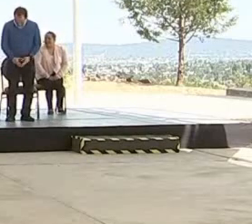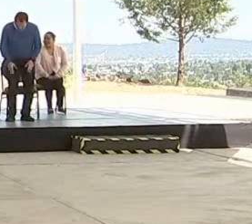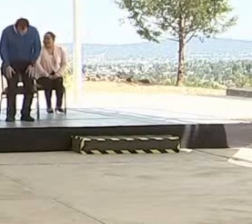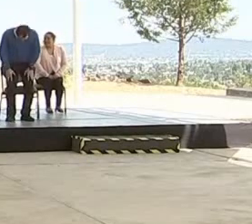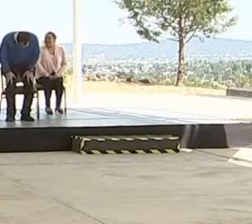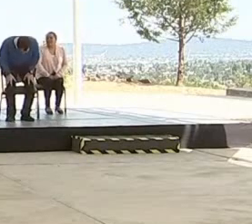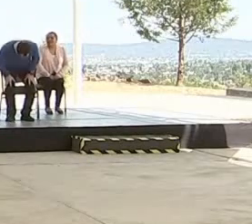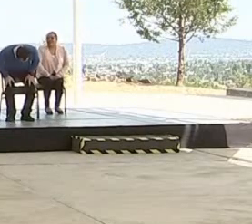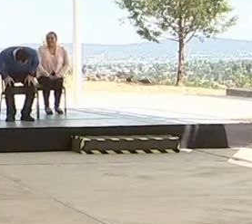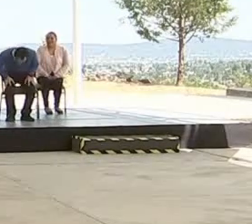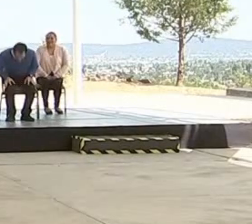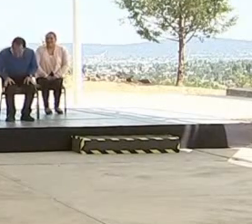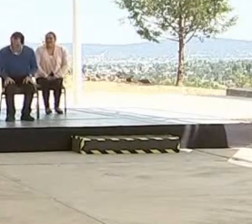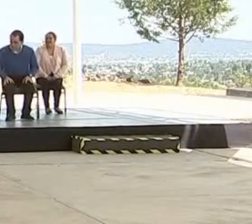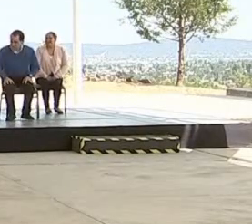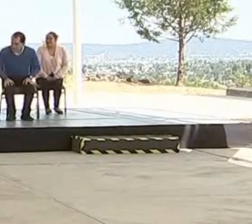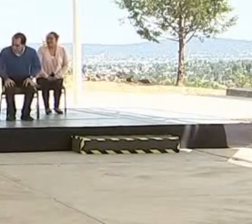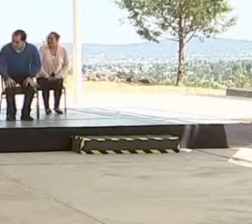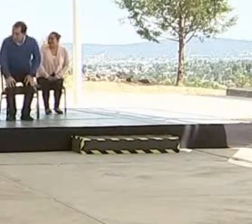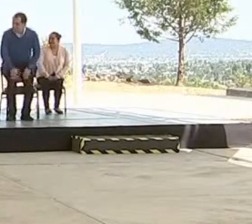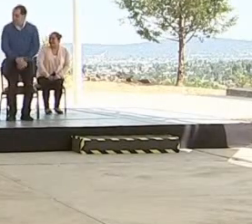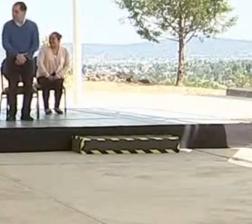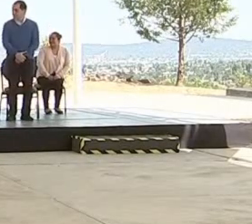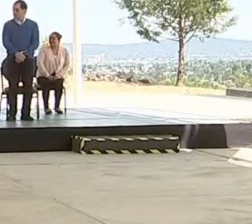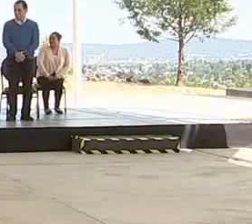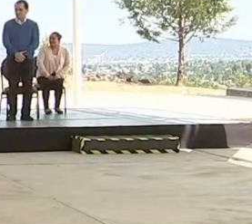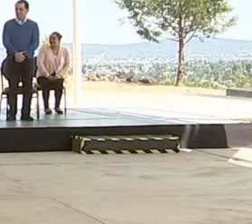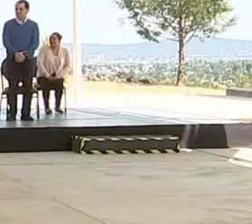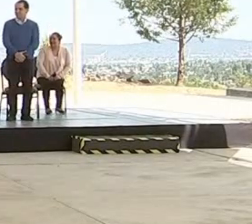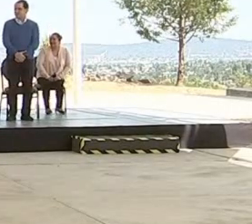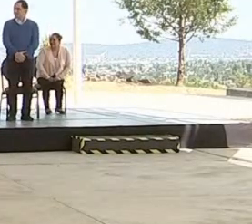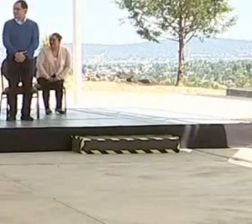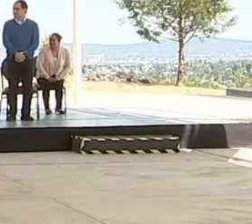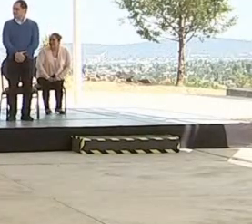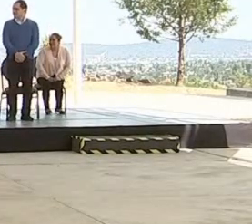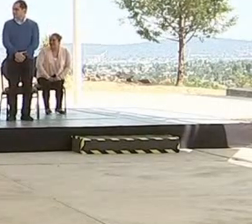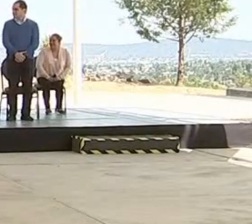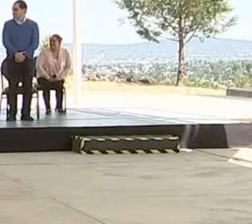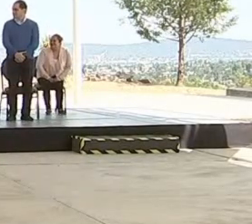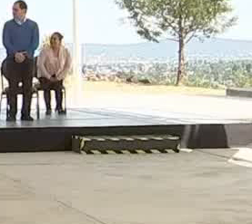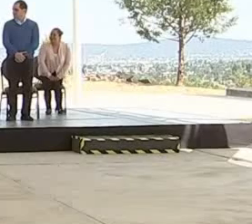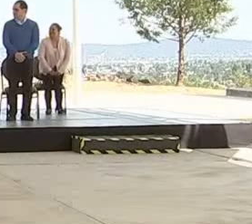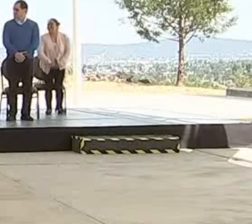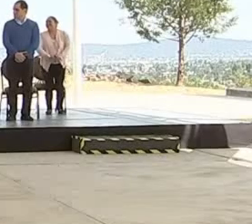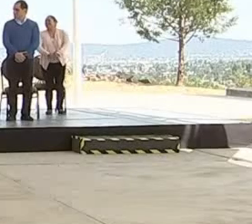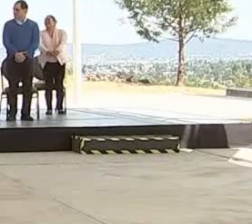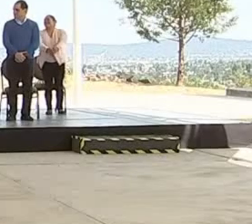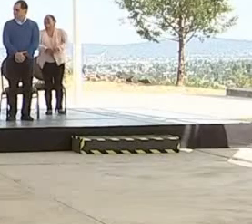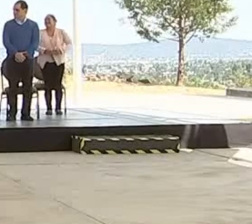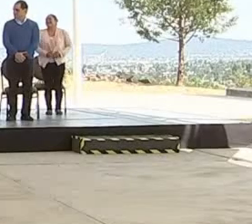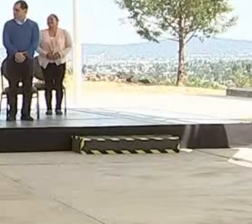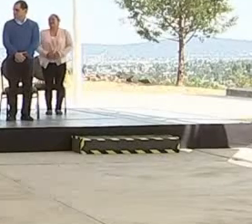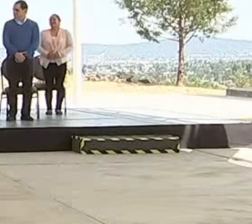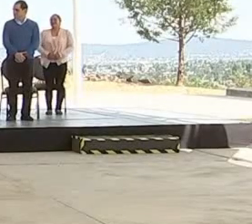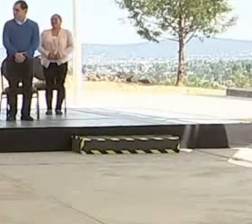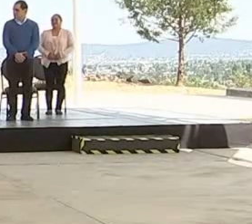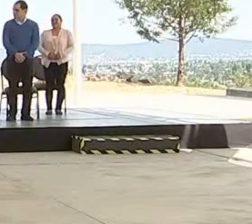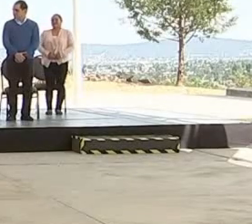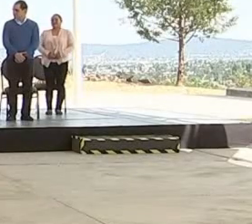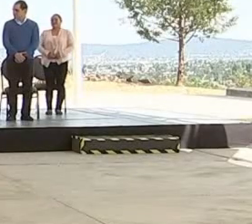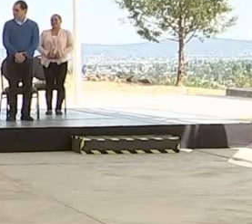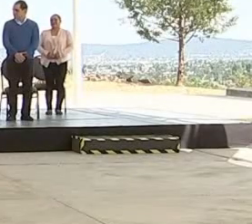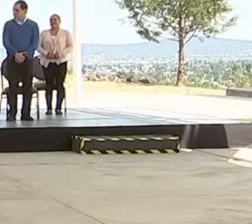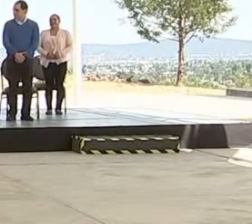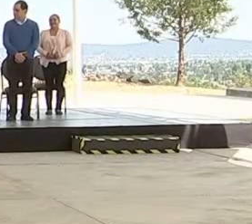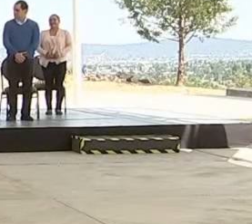Estimado público, escuchemos el mensaje que nos dirige el presidente constitucional de los Estados Unidos Mexicanos, licenciado Andrés